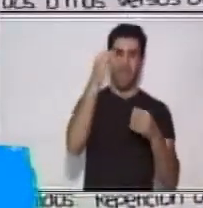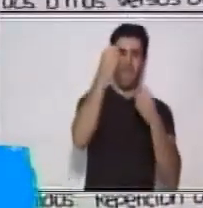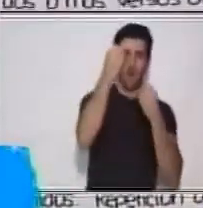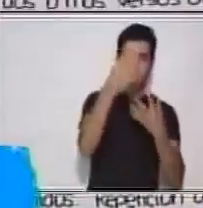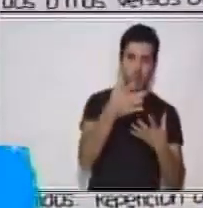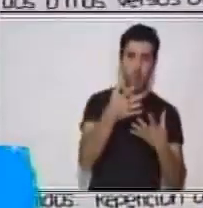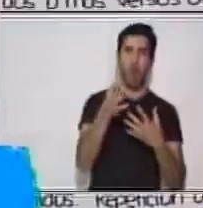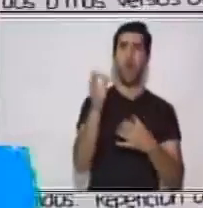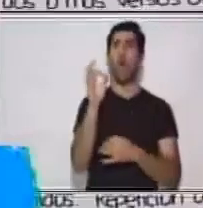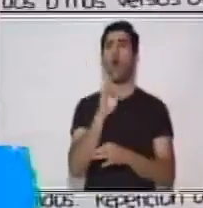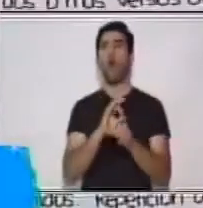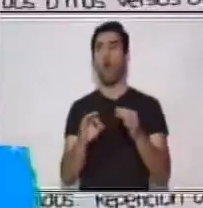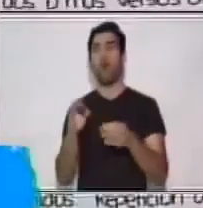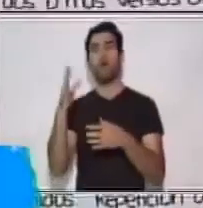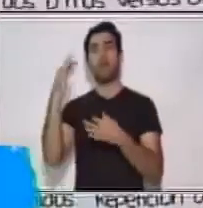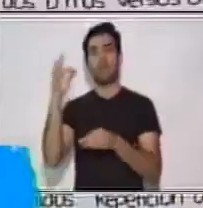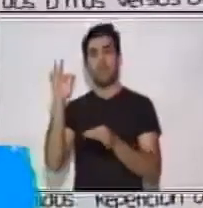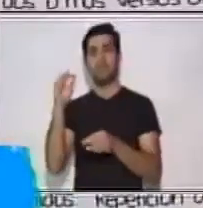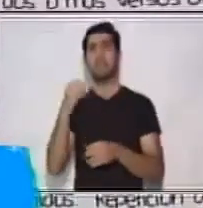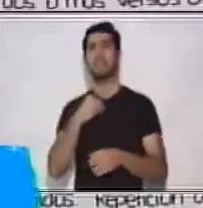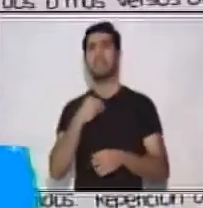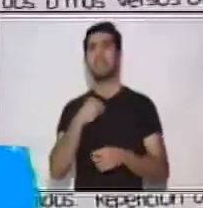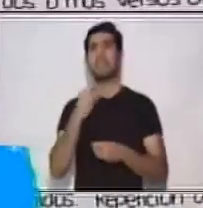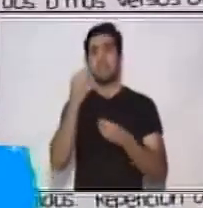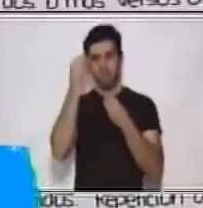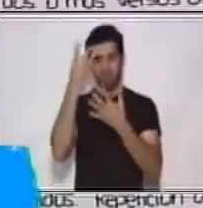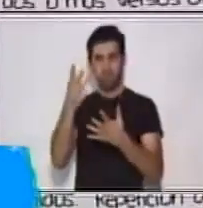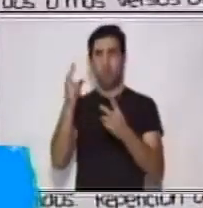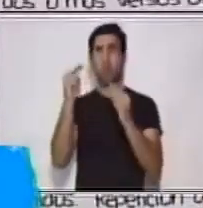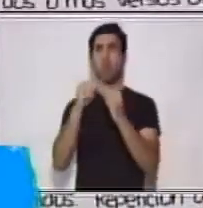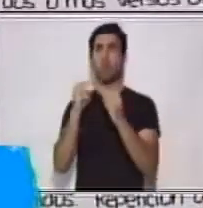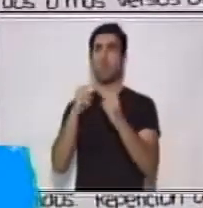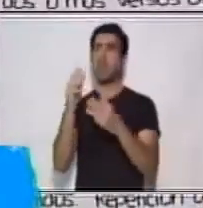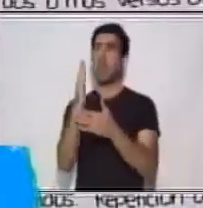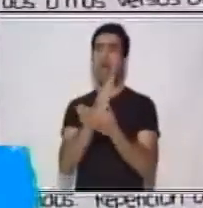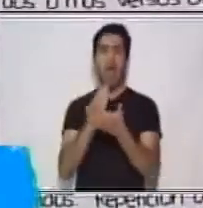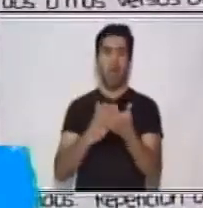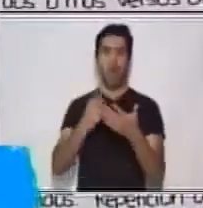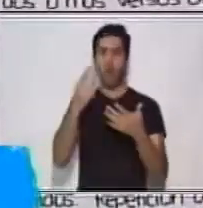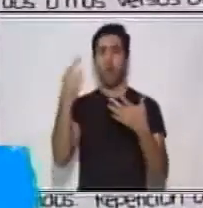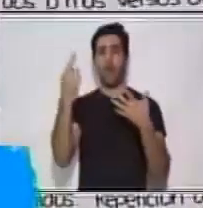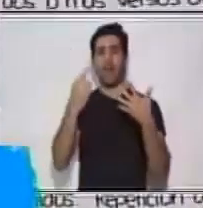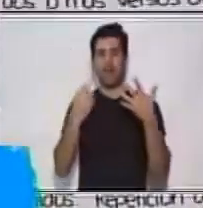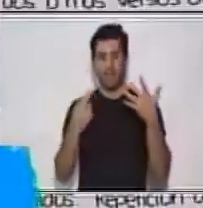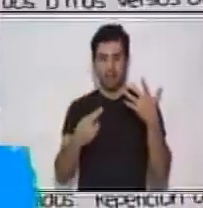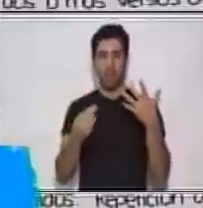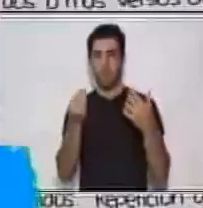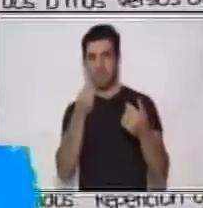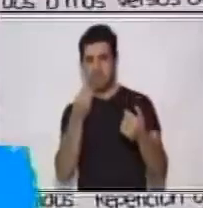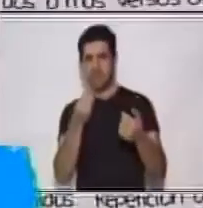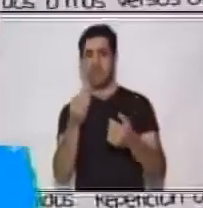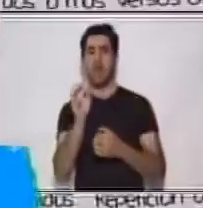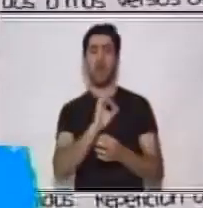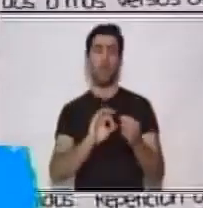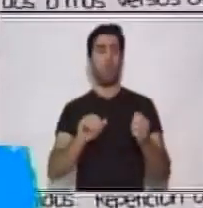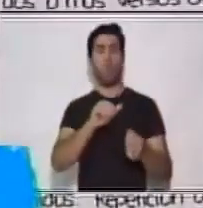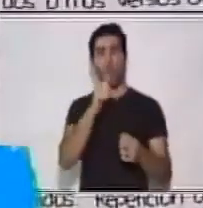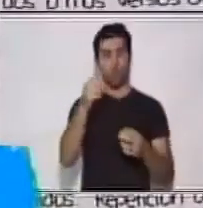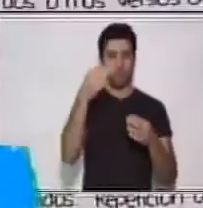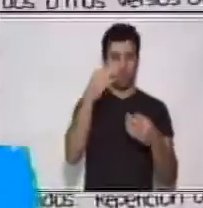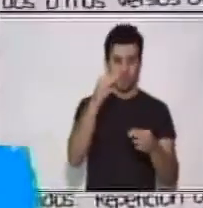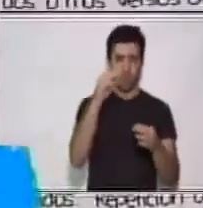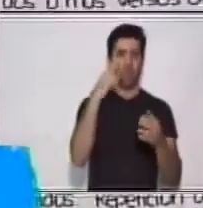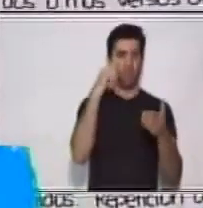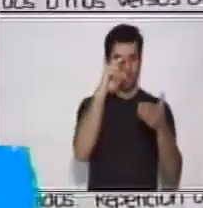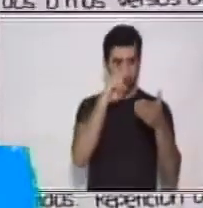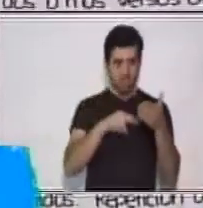texto donde queremos dar a conocer alguna receta o algún otro tipo de texto, pues